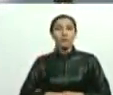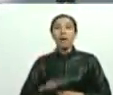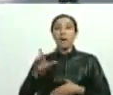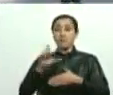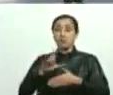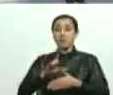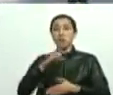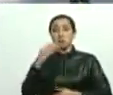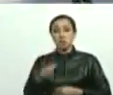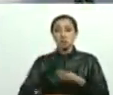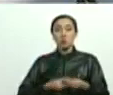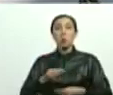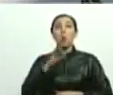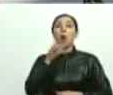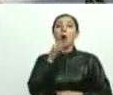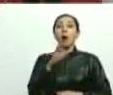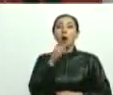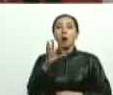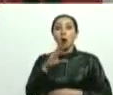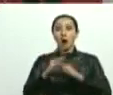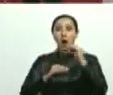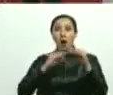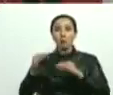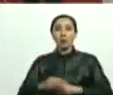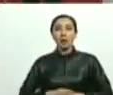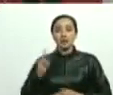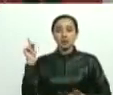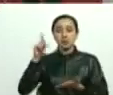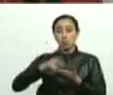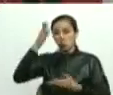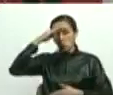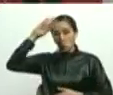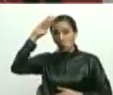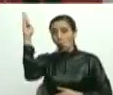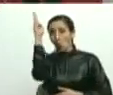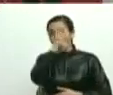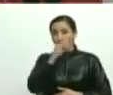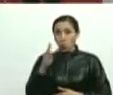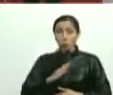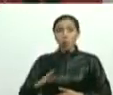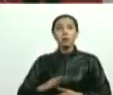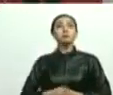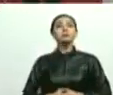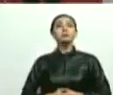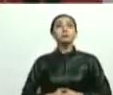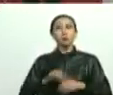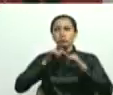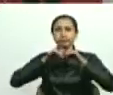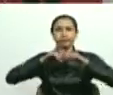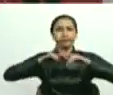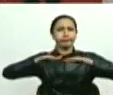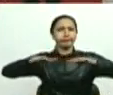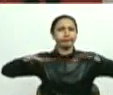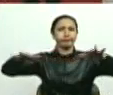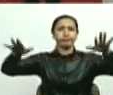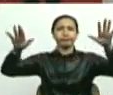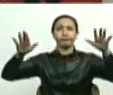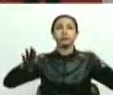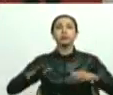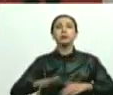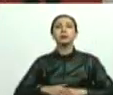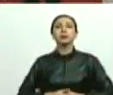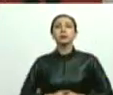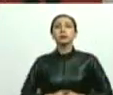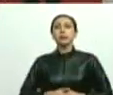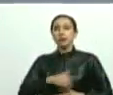Latina. Llegó por Cuba, Brasil, y después se difundió la lengua yoruba, que es una